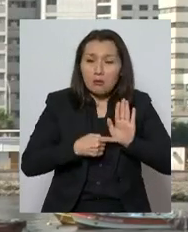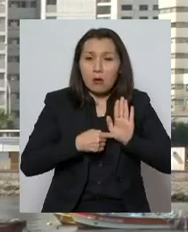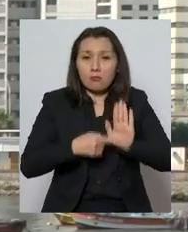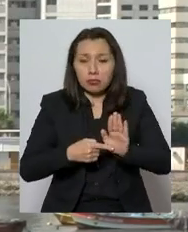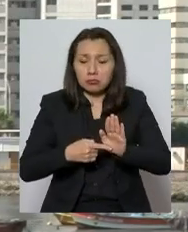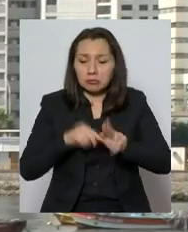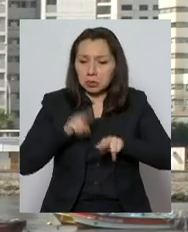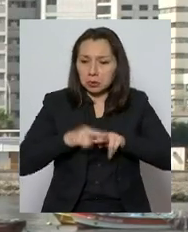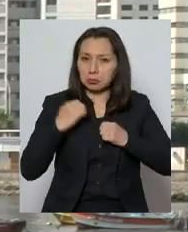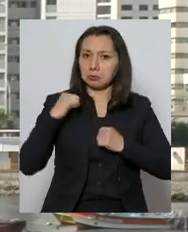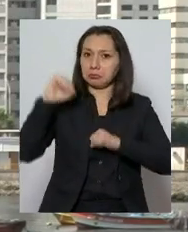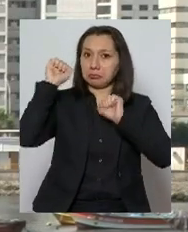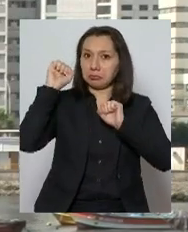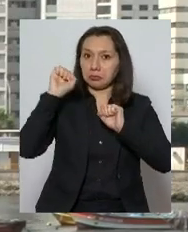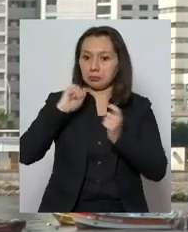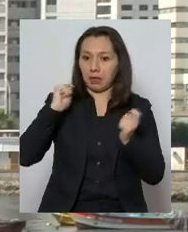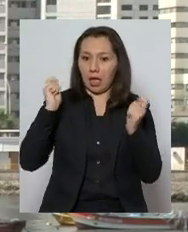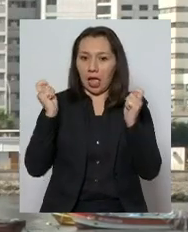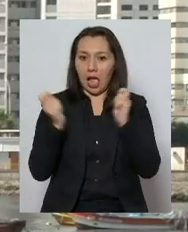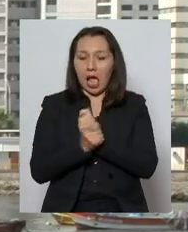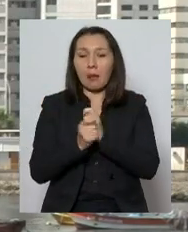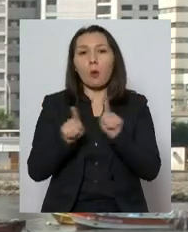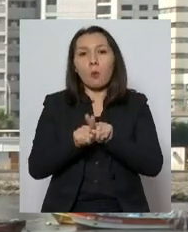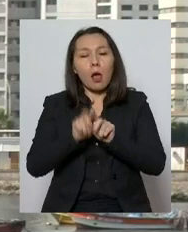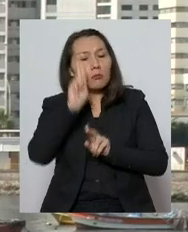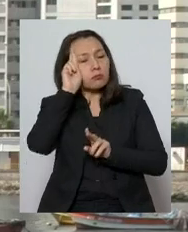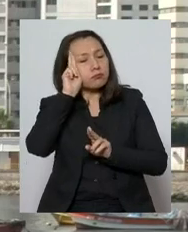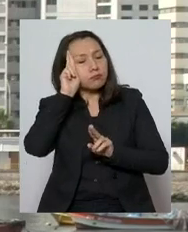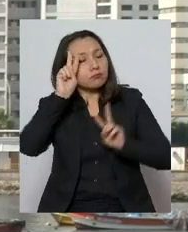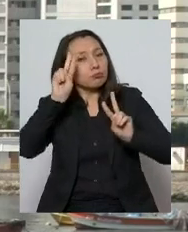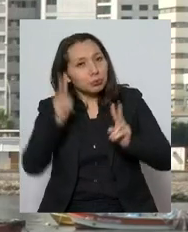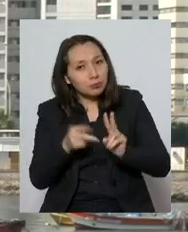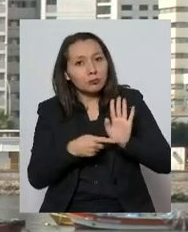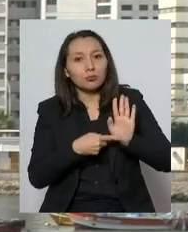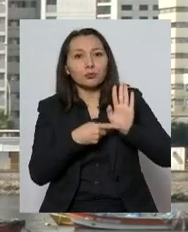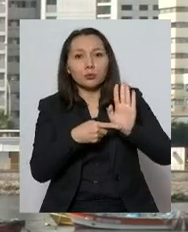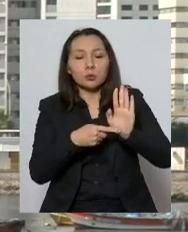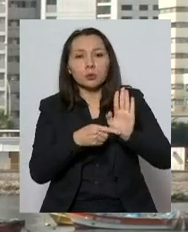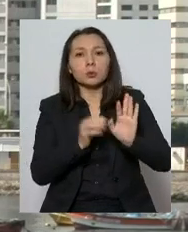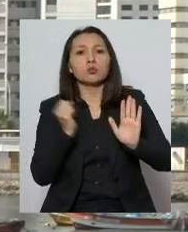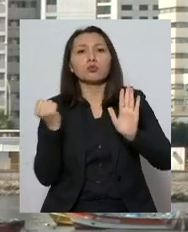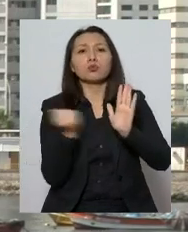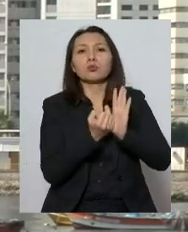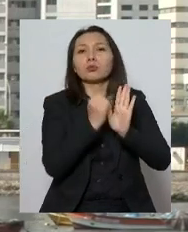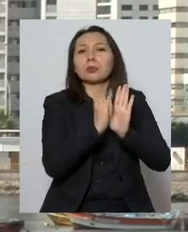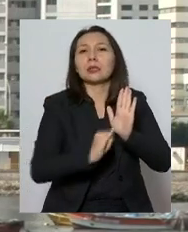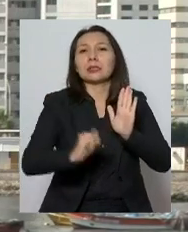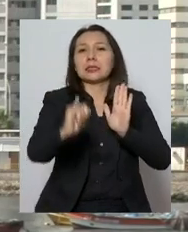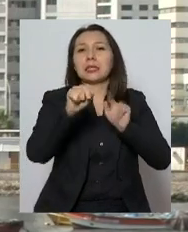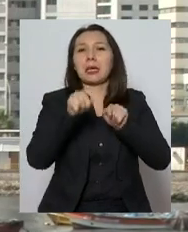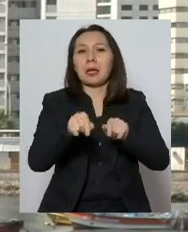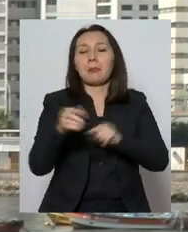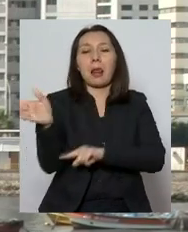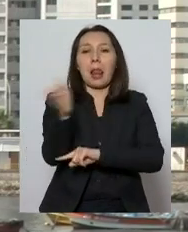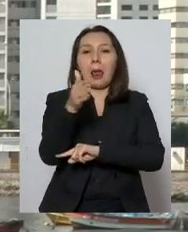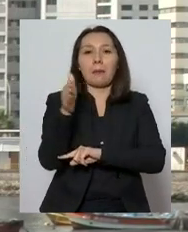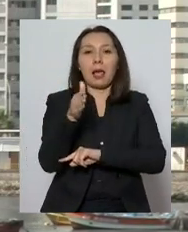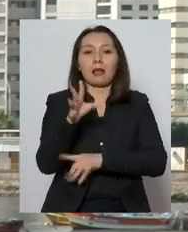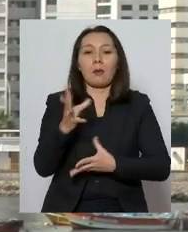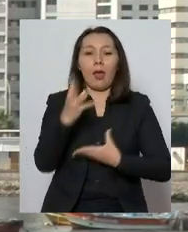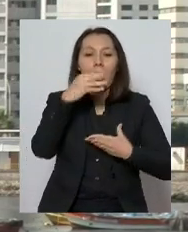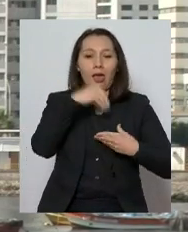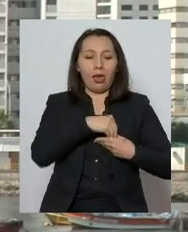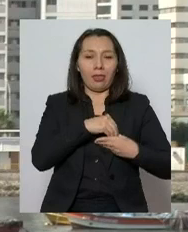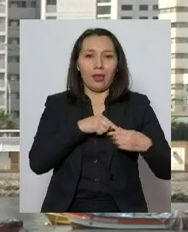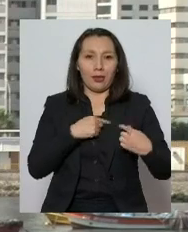heroísmo que lo transformó en un símbolo glorioso e inmortal de nuestra patria y en nuestros